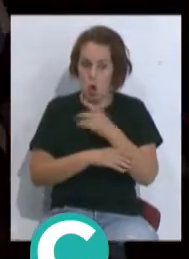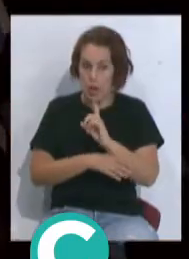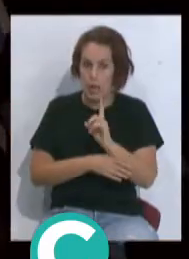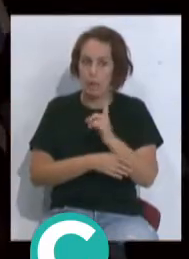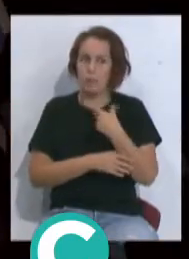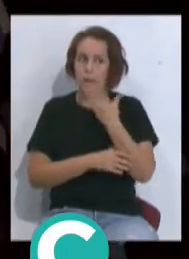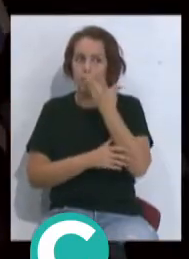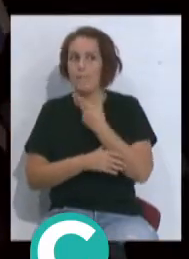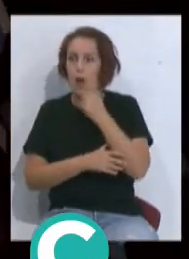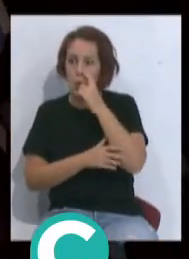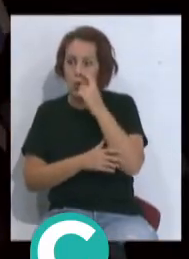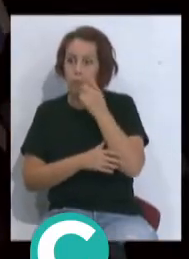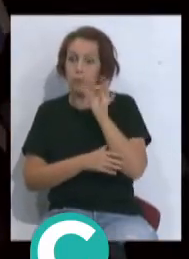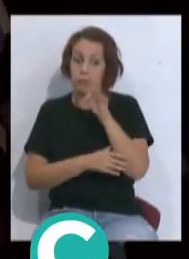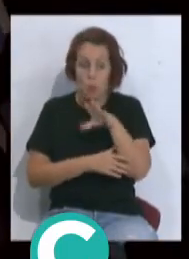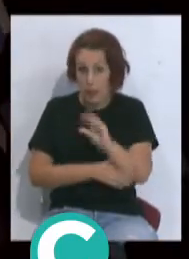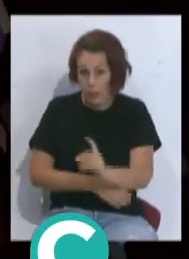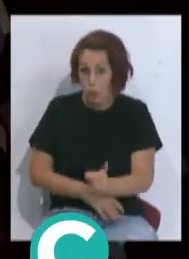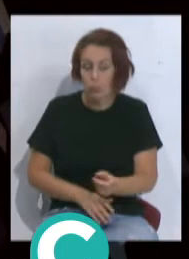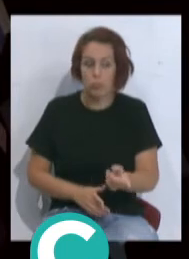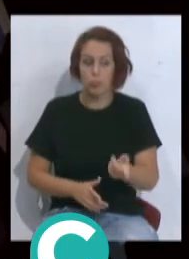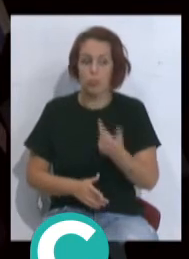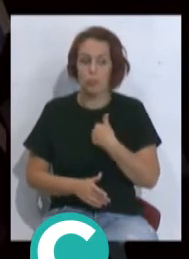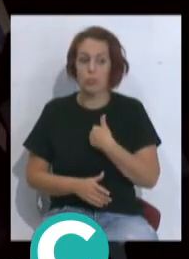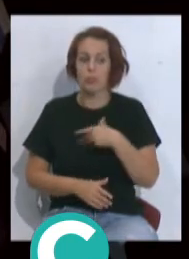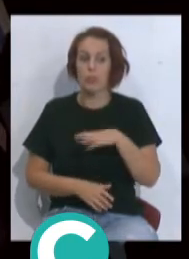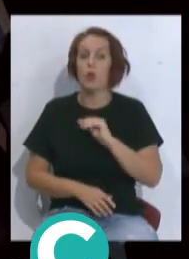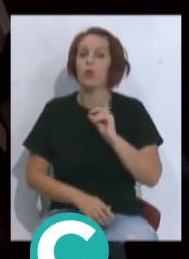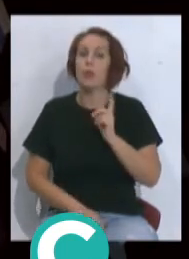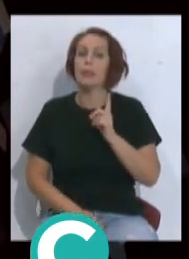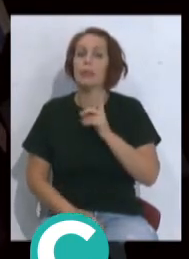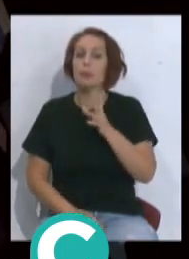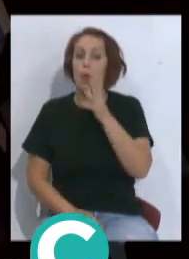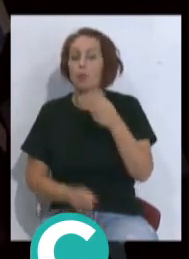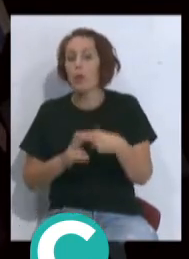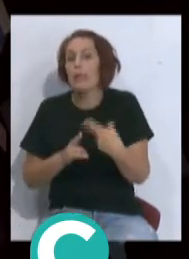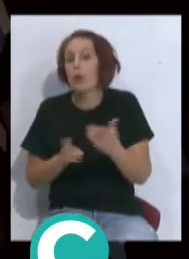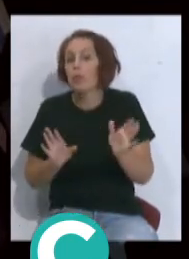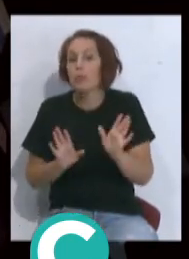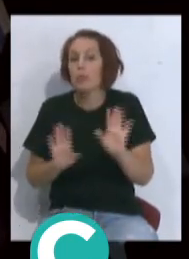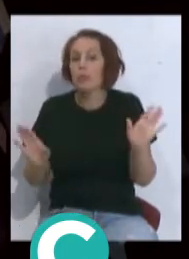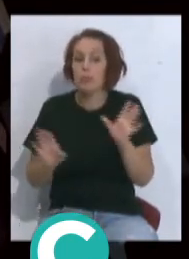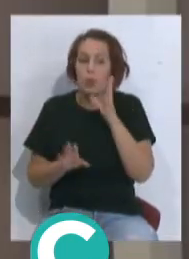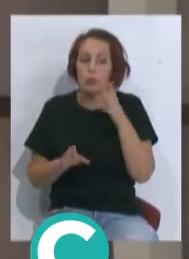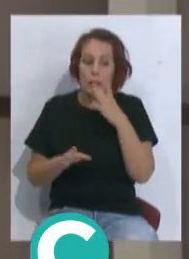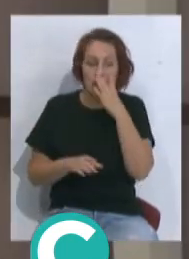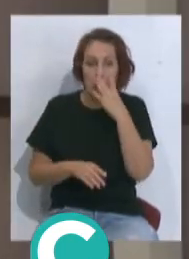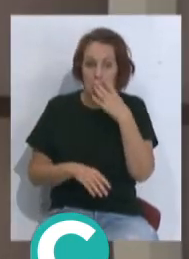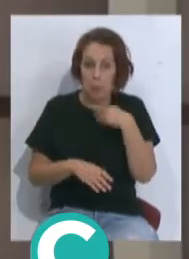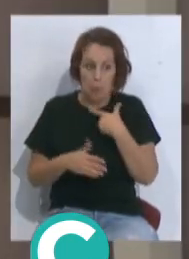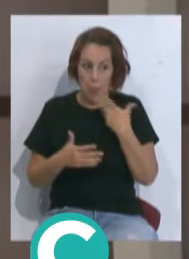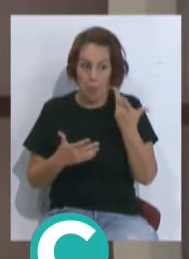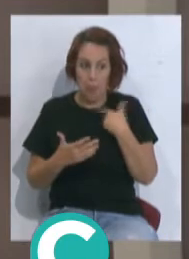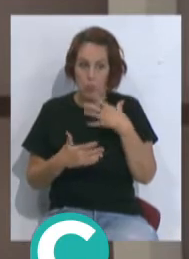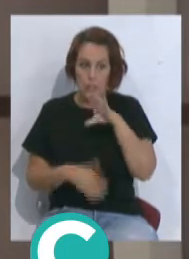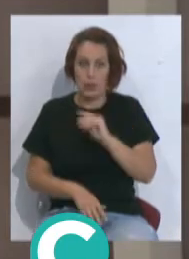que prefiera salir en junio. La verdad que no lo entiendo. Solo puedo entenderlo por un motivo político, no puedo entenderlo por un motivo carnavalesco. Cada